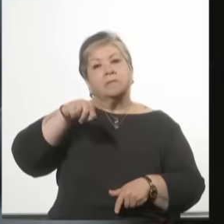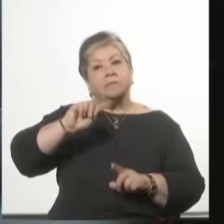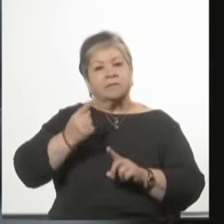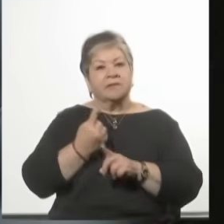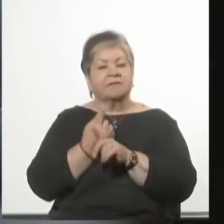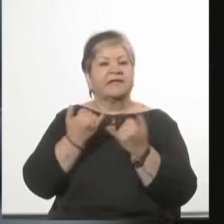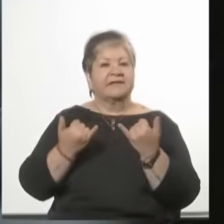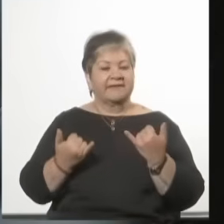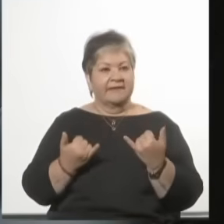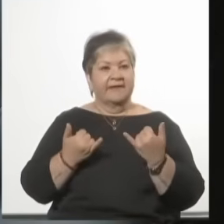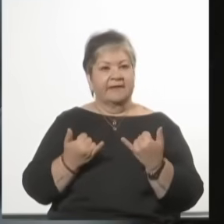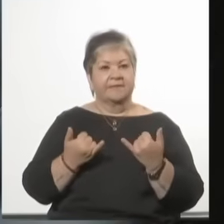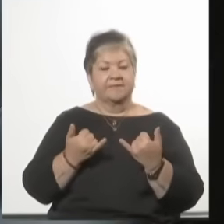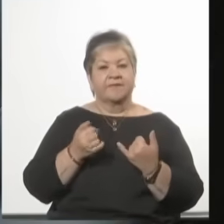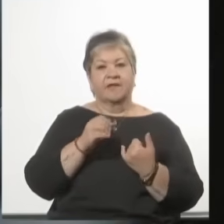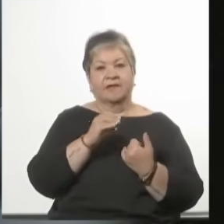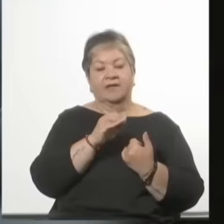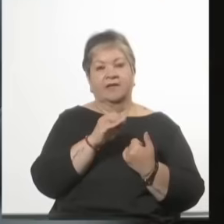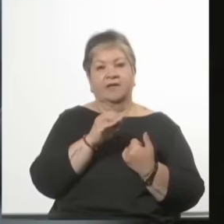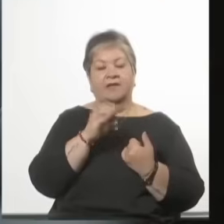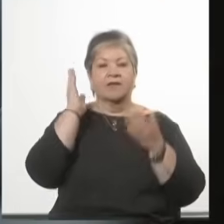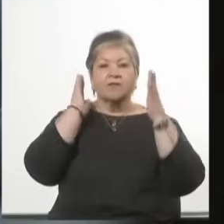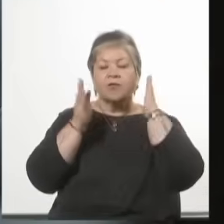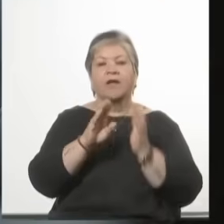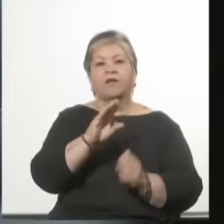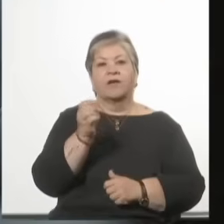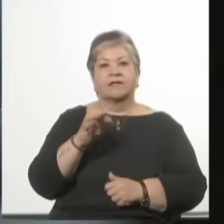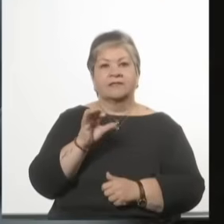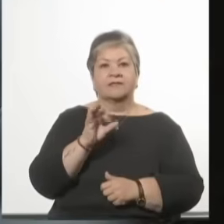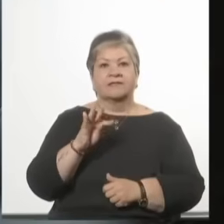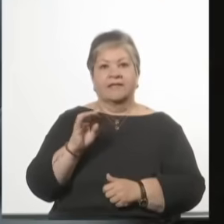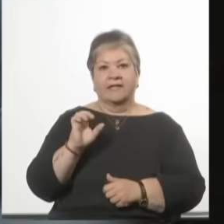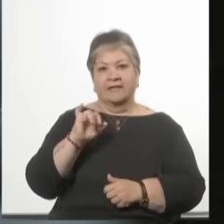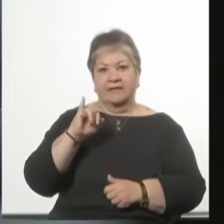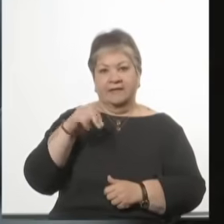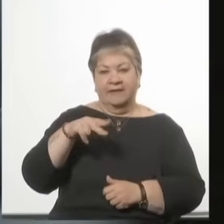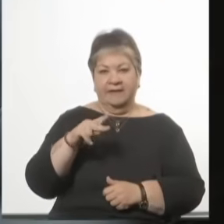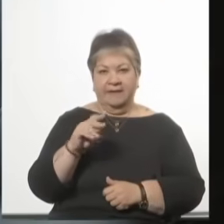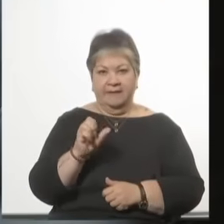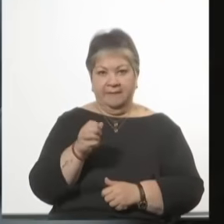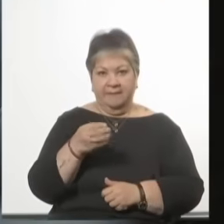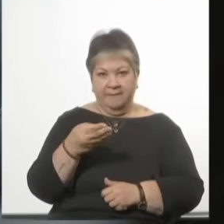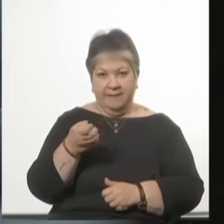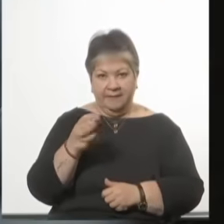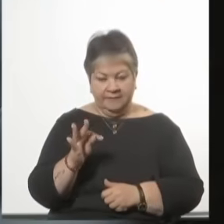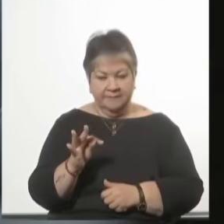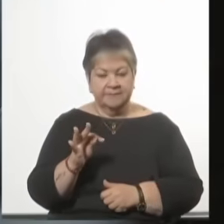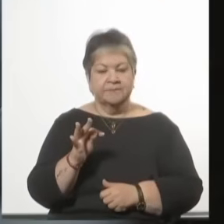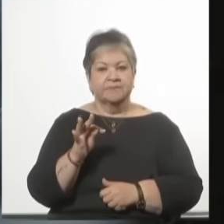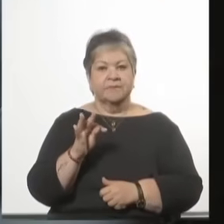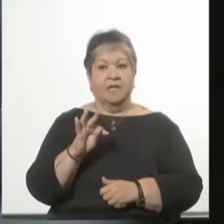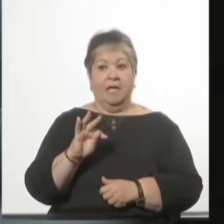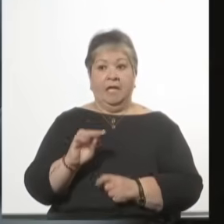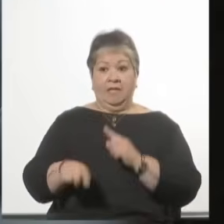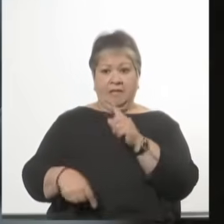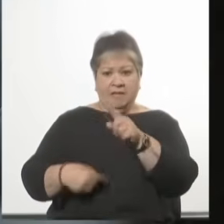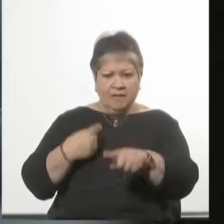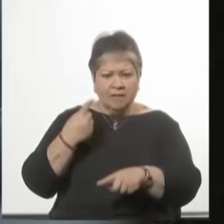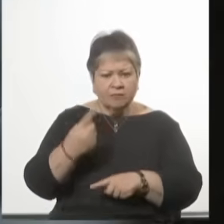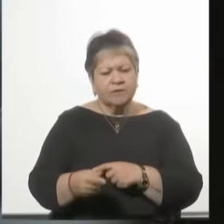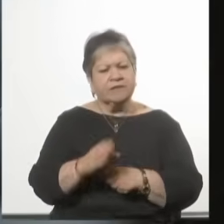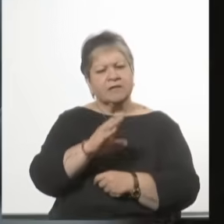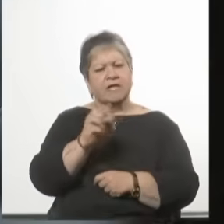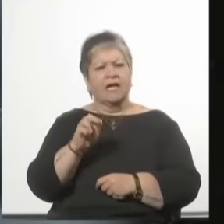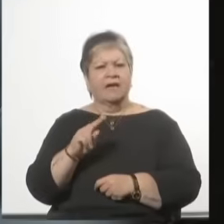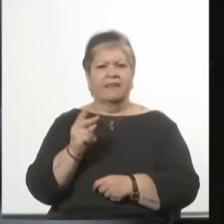misma es por 10 días corridos, venciendo el 9 de marzo de 2024. En los días posteriores, Cardama envía distintos